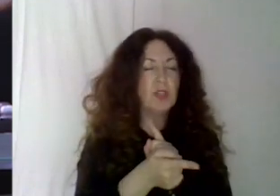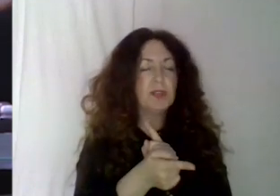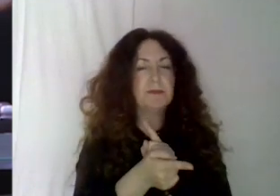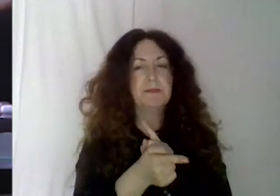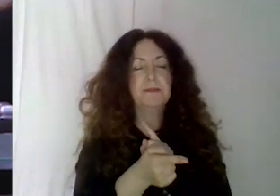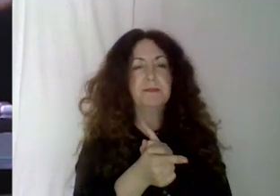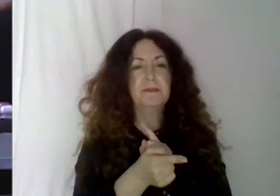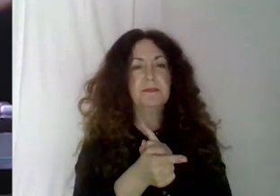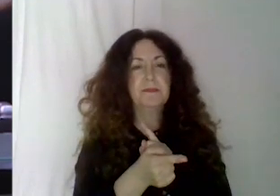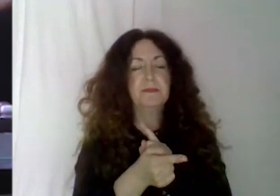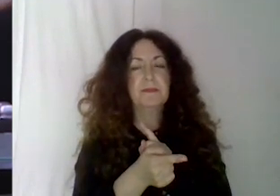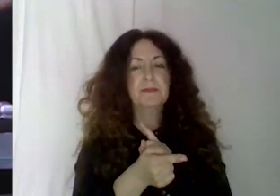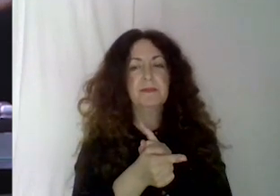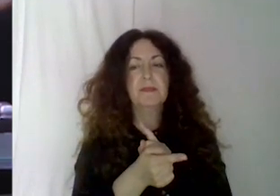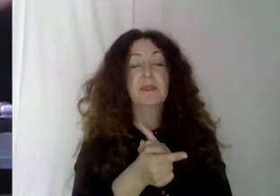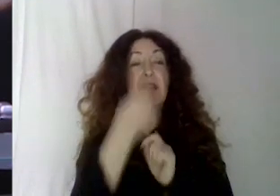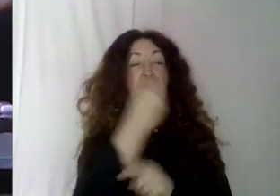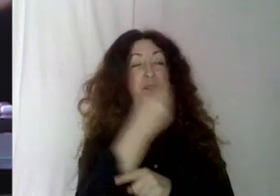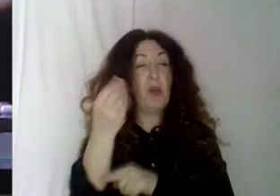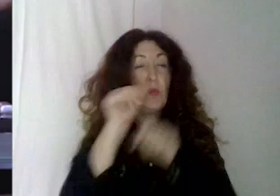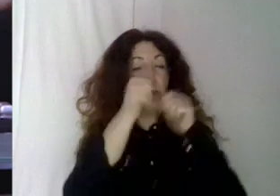que eso es la suya, que no sé qué, que voy a dar las otras,